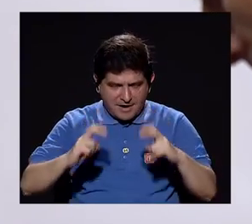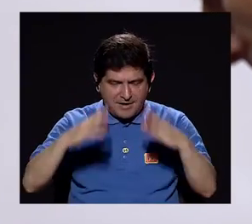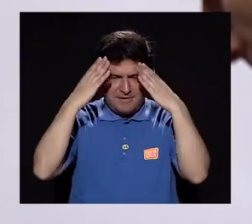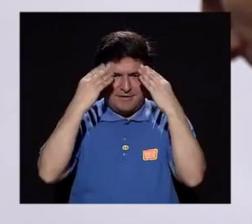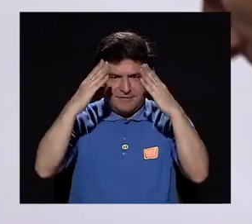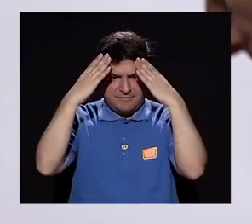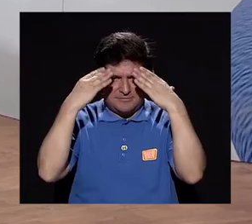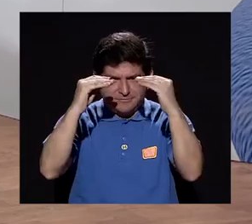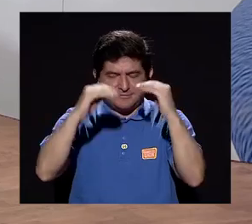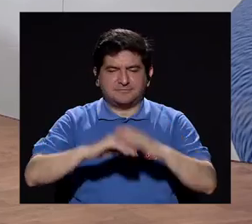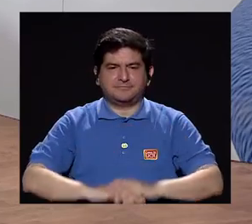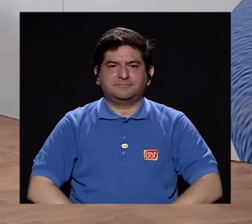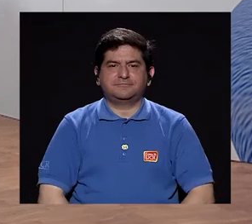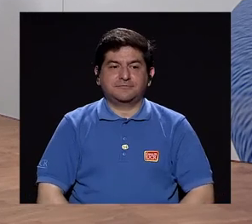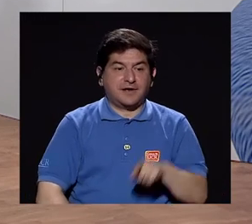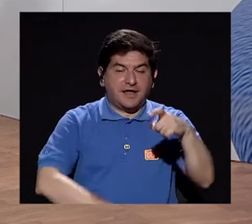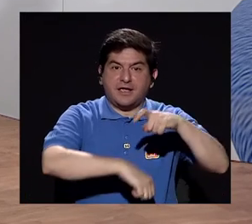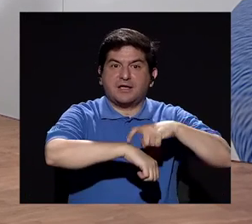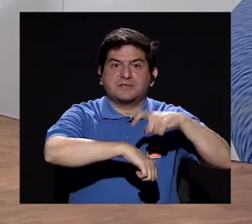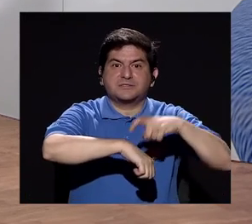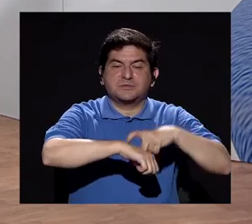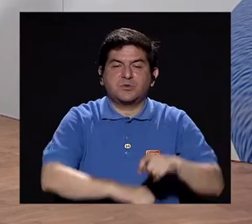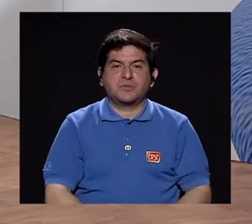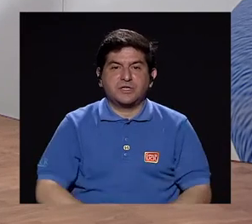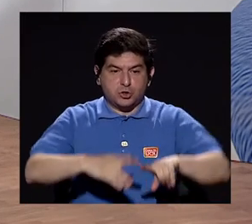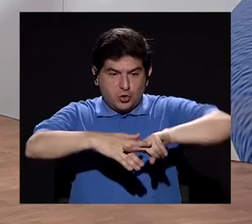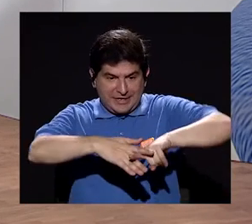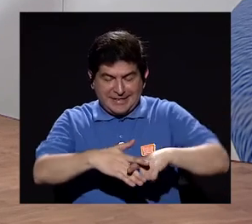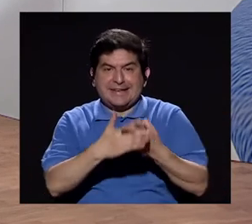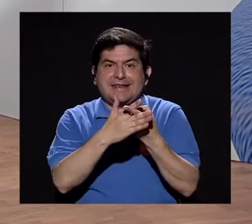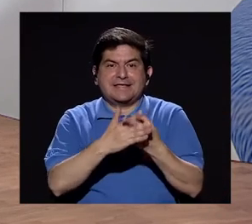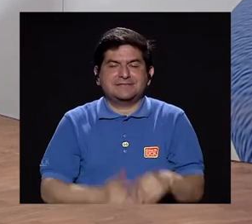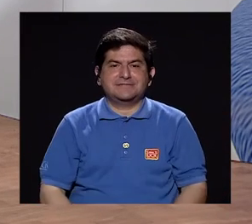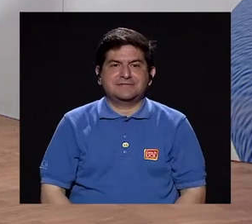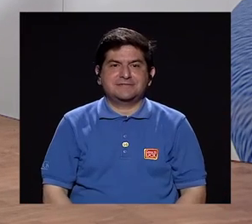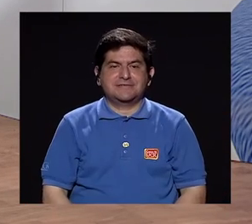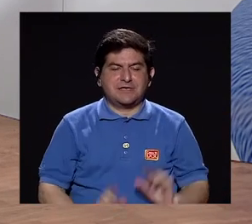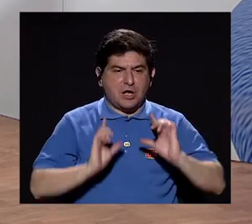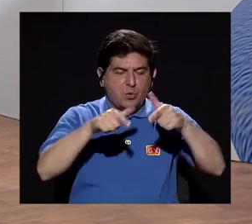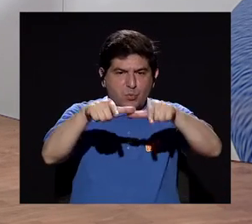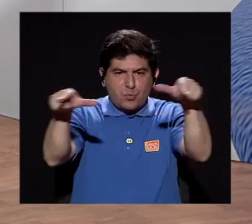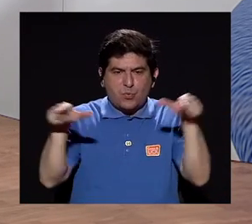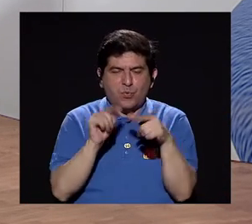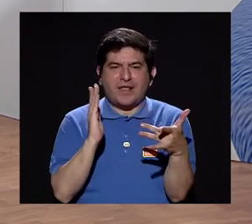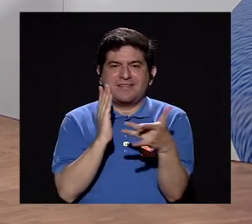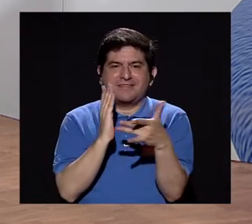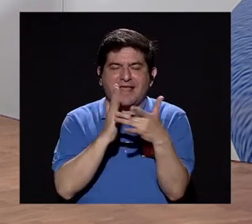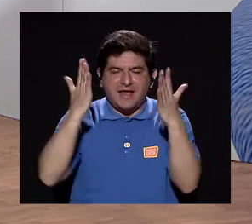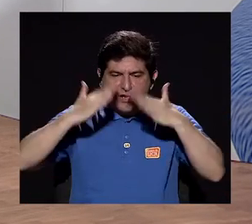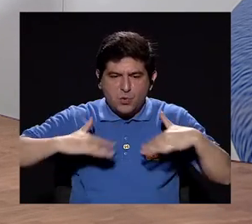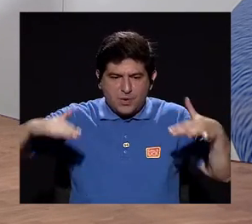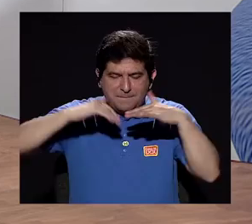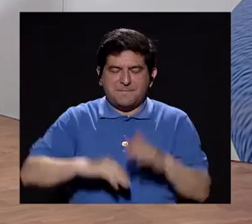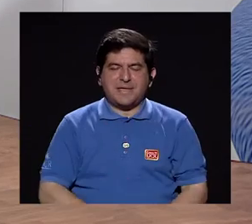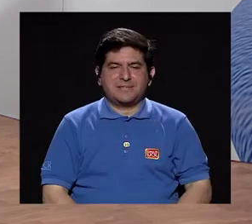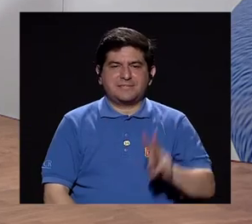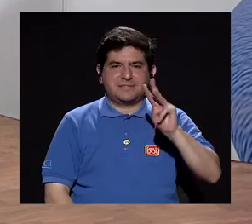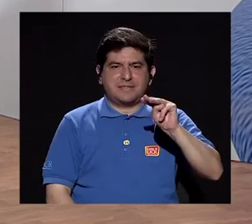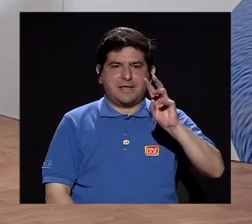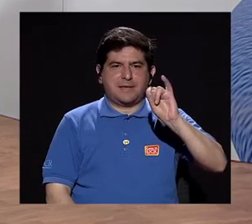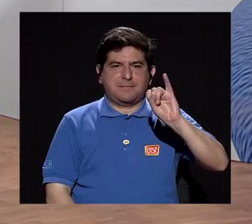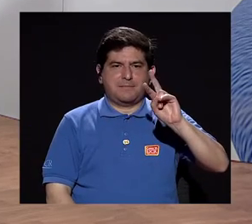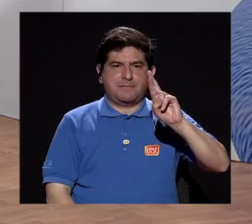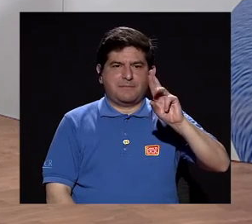análisis y la generación de información en ese momento se abre el relleno de tecno ambiente en miramar de puntarenas